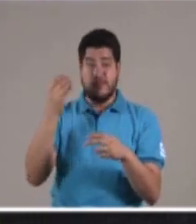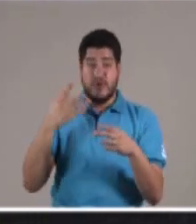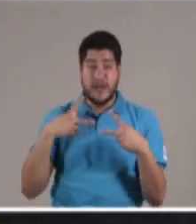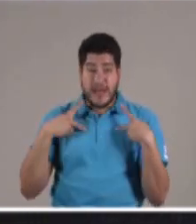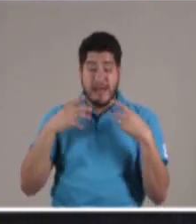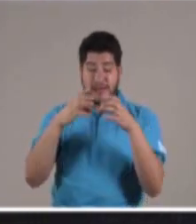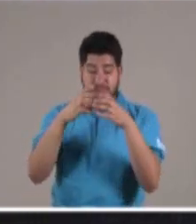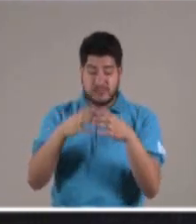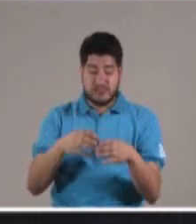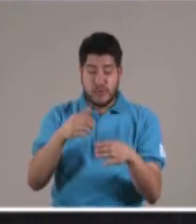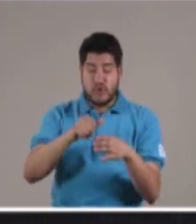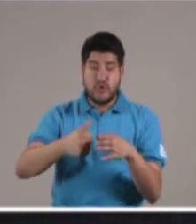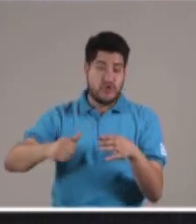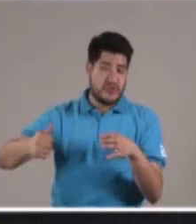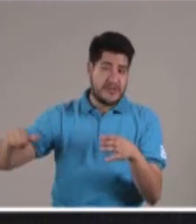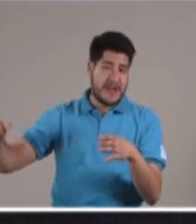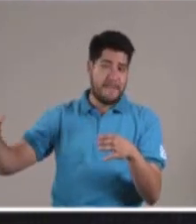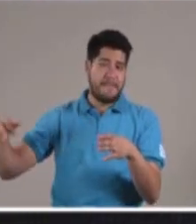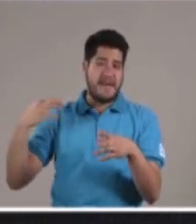trampas para desanimarlo